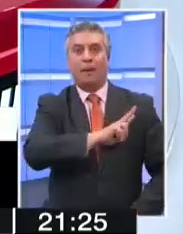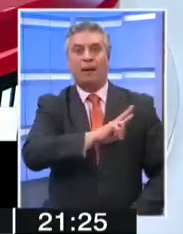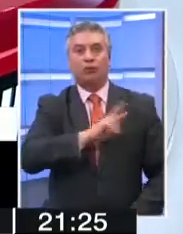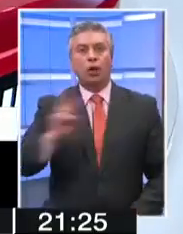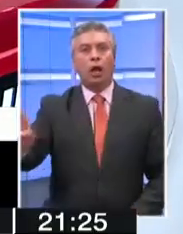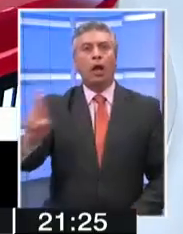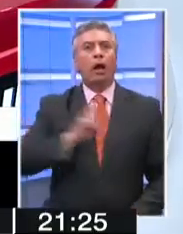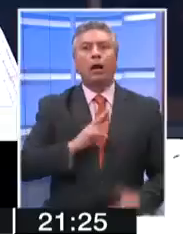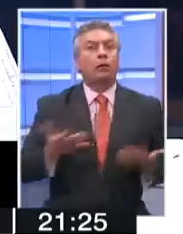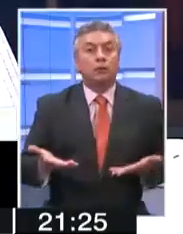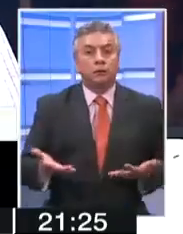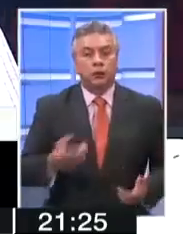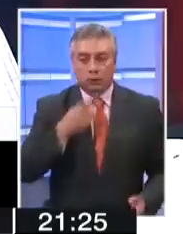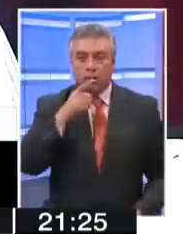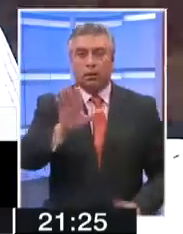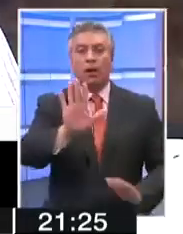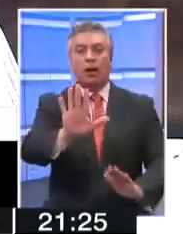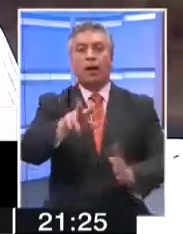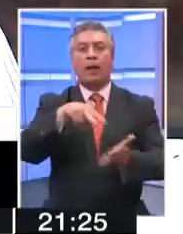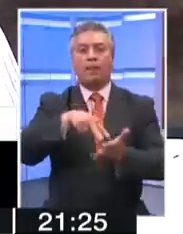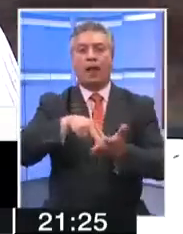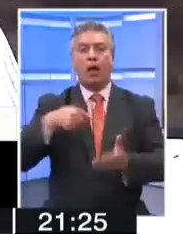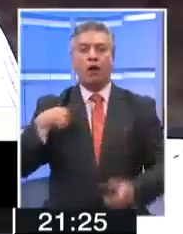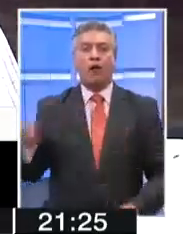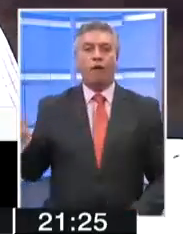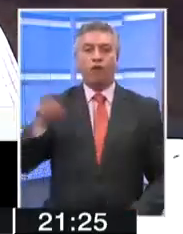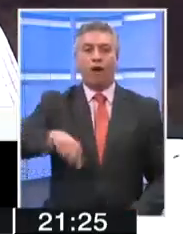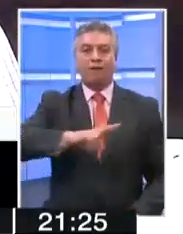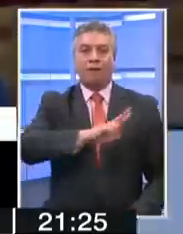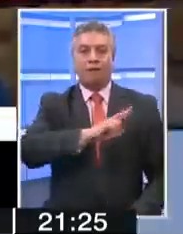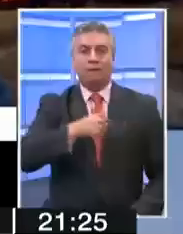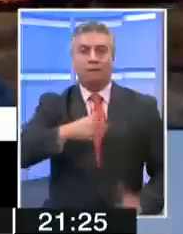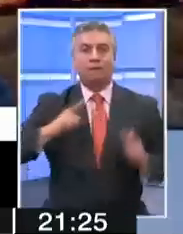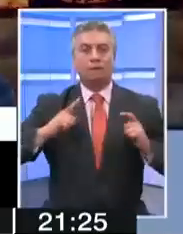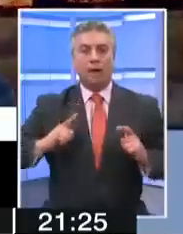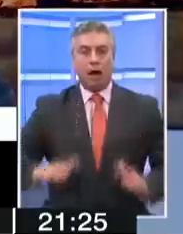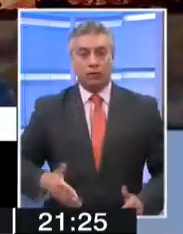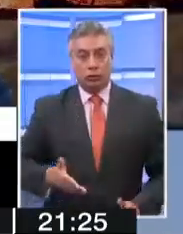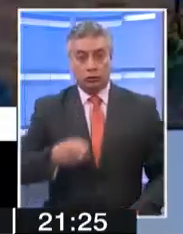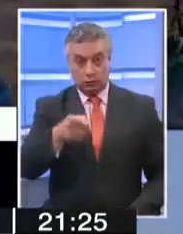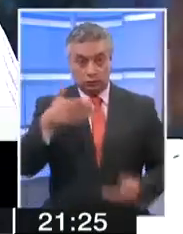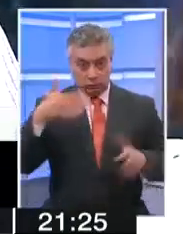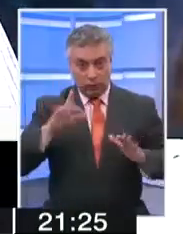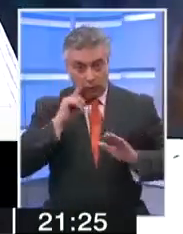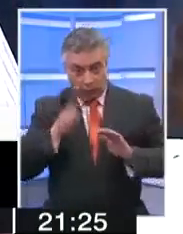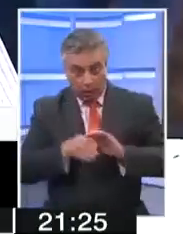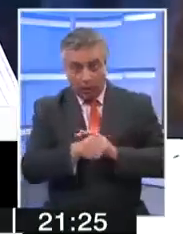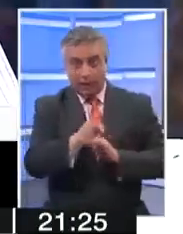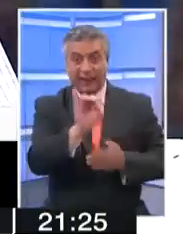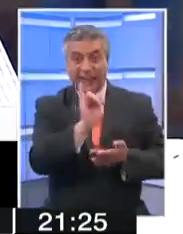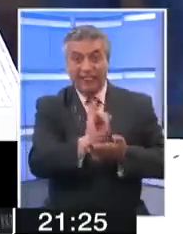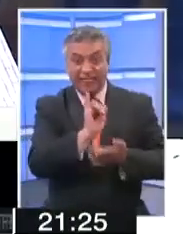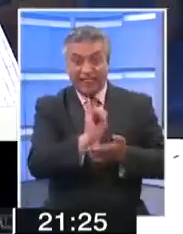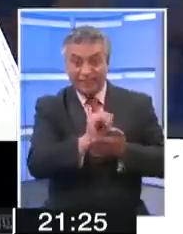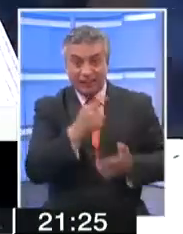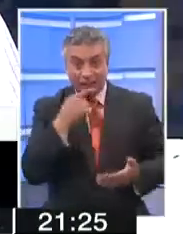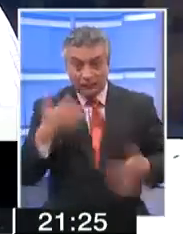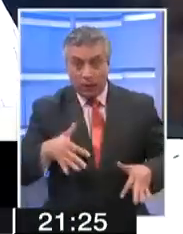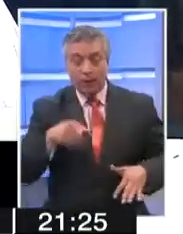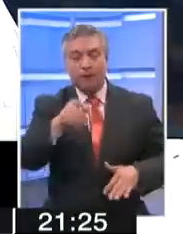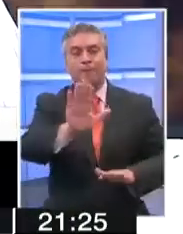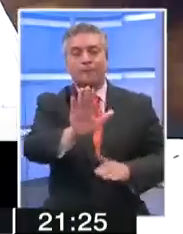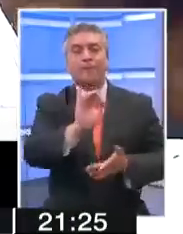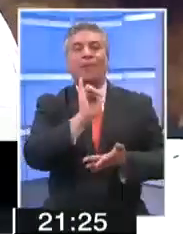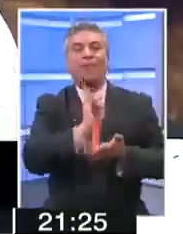fue? Debemos esperar que vuelva de vacaciones. ¿Canalizó esto a través de la intendencia? Es que los intendentes de la